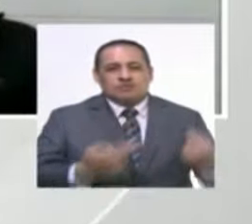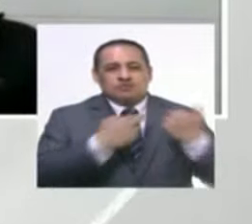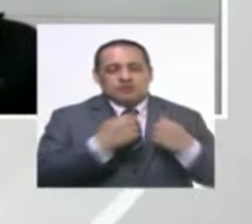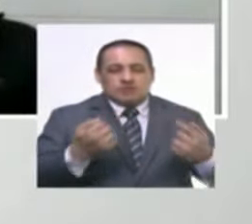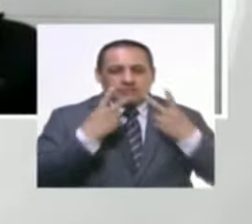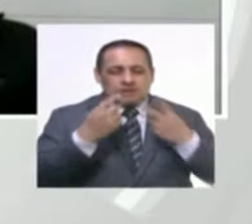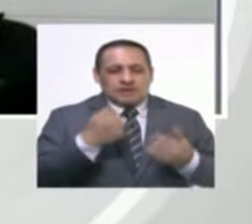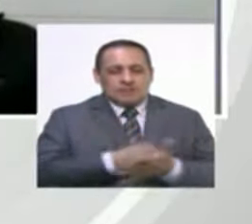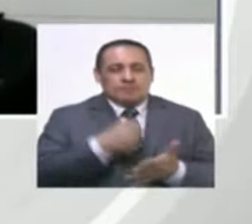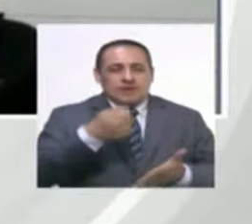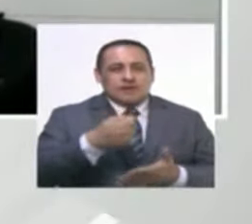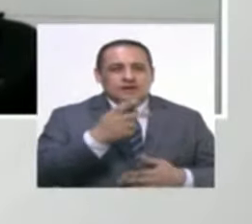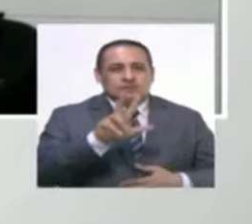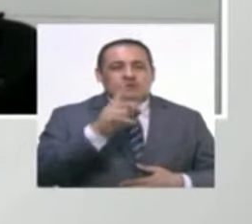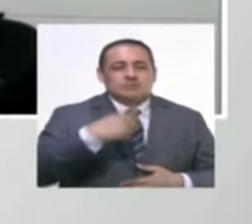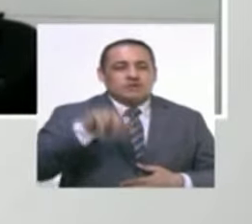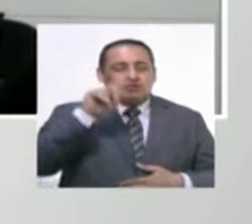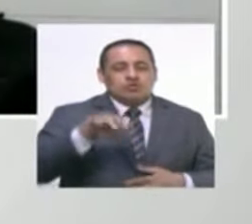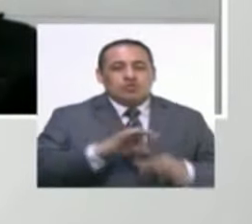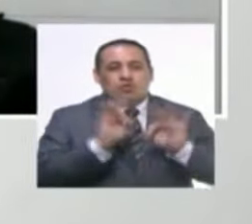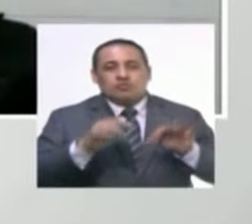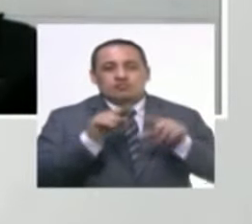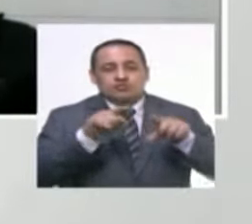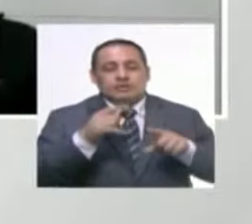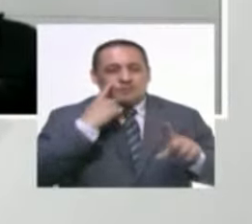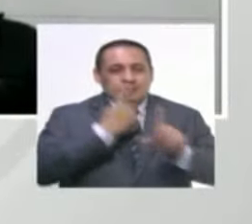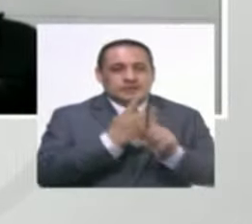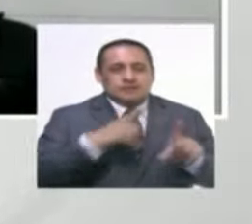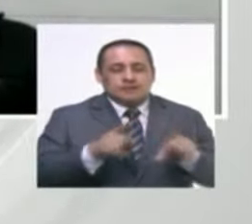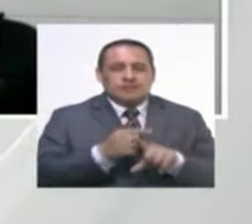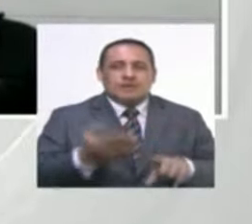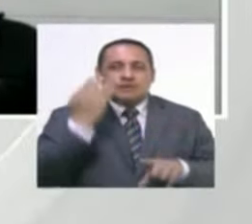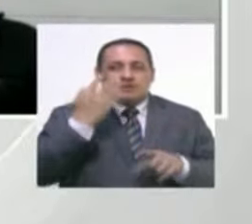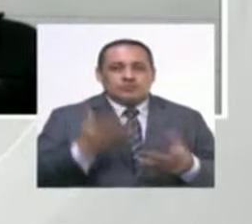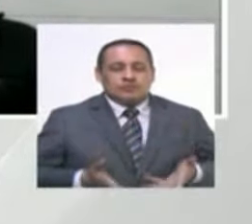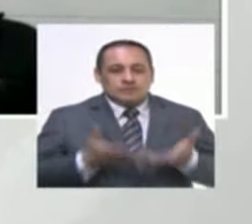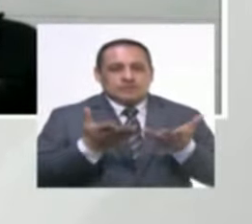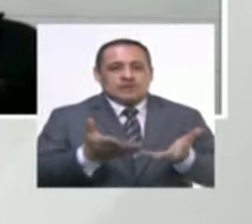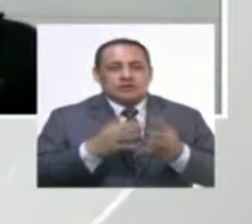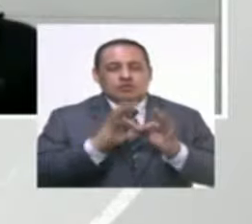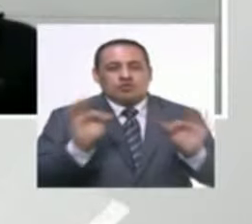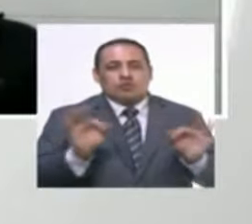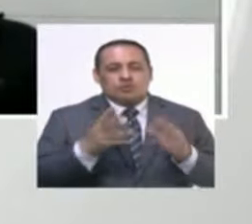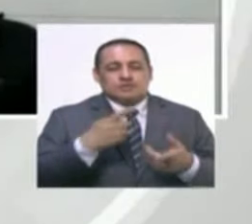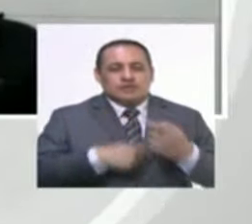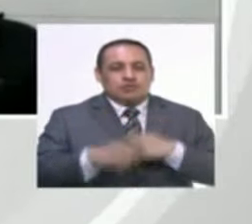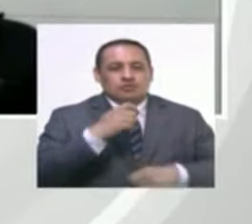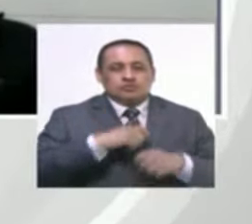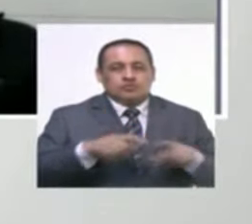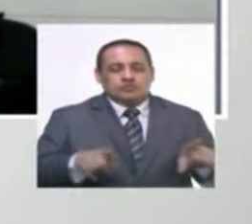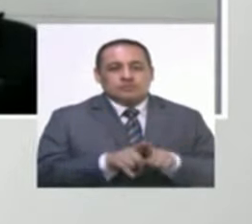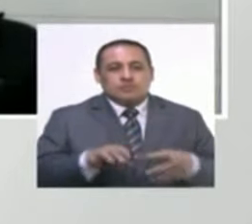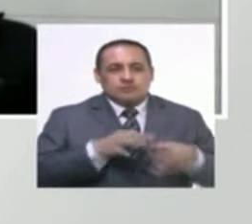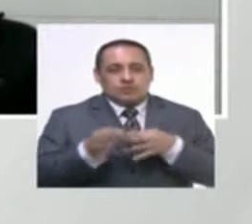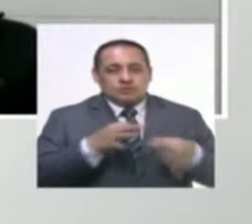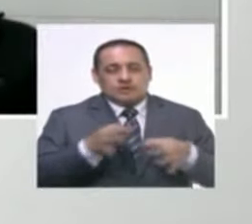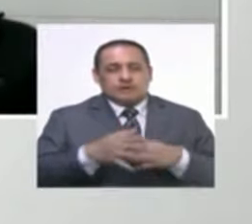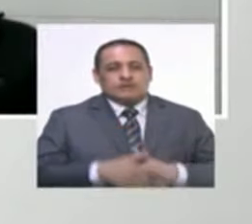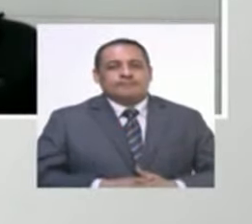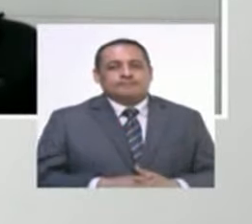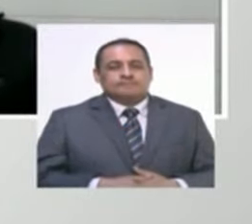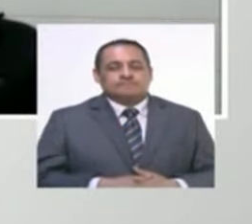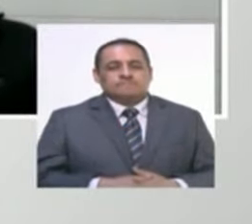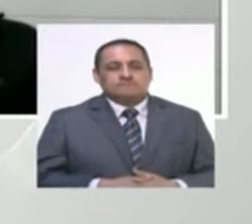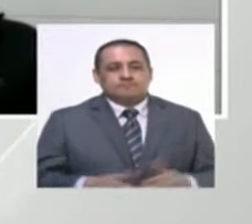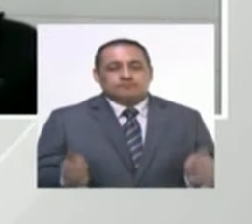de los 3 millones? O si usted estuvo presente en esa entrega o en esa negociación, por decirlo menos,